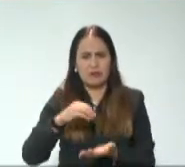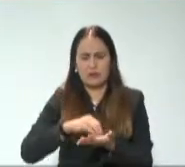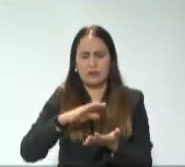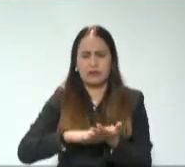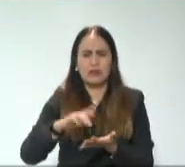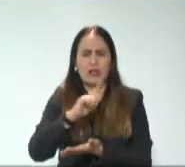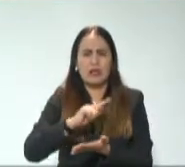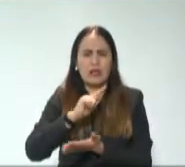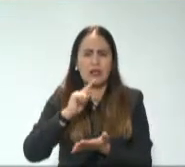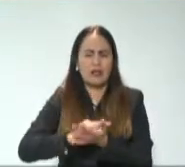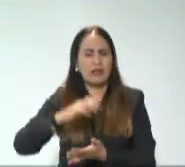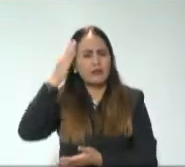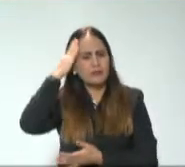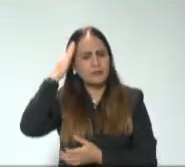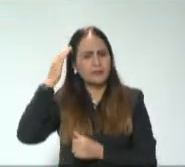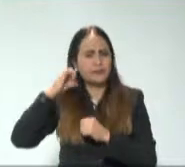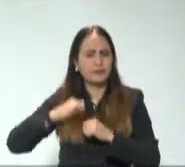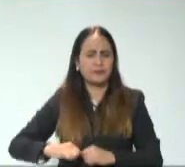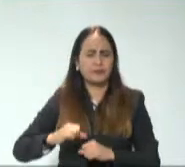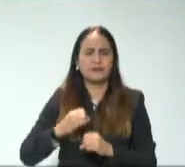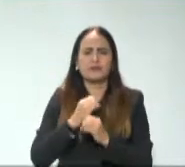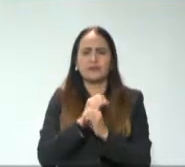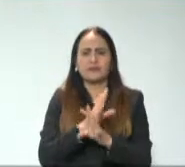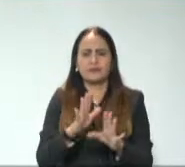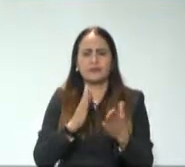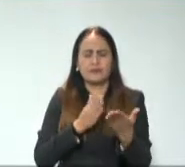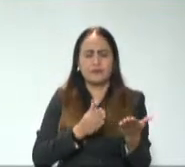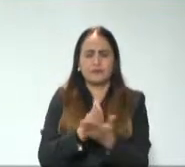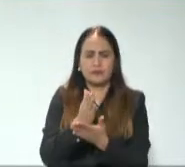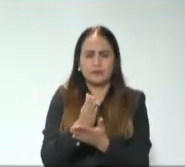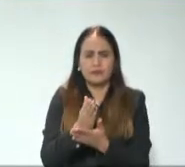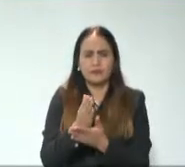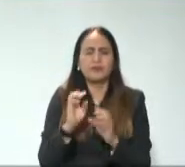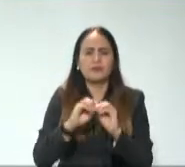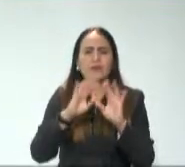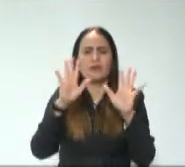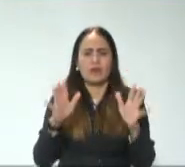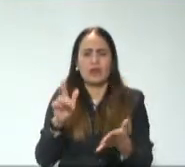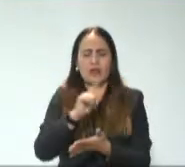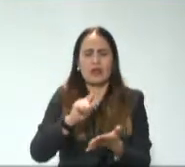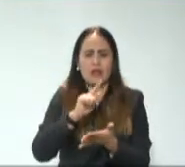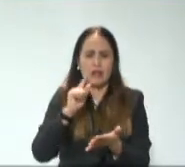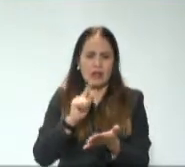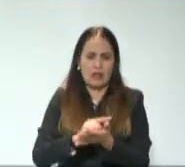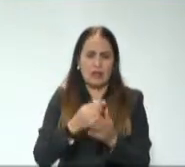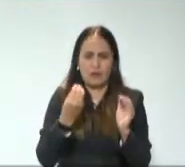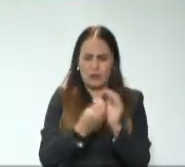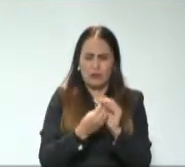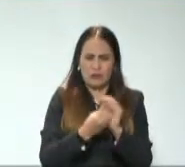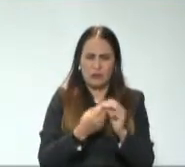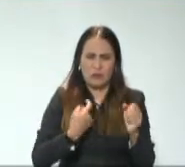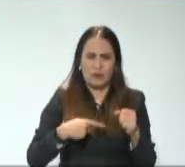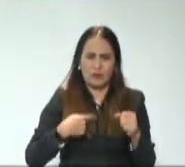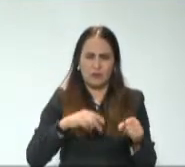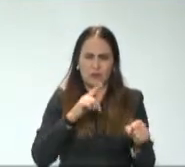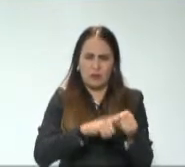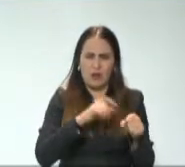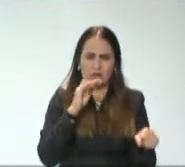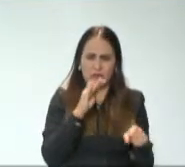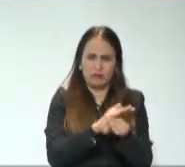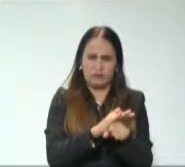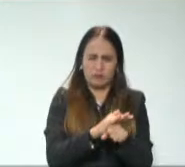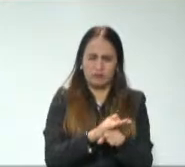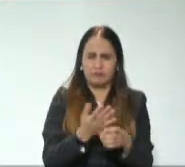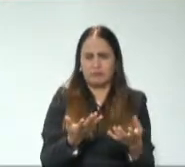Ley General de transparencia y acceso a la información pública de la Ley Federal de protección de datos personales en posesión de